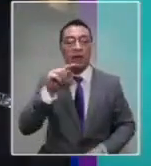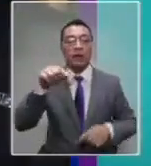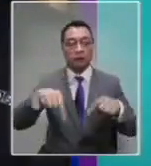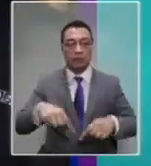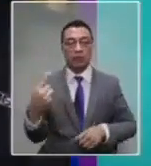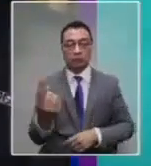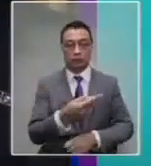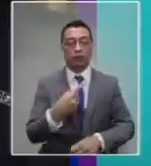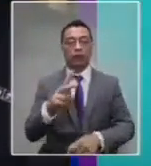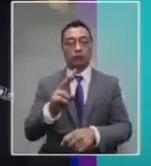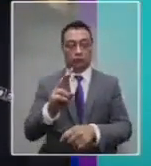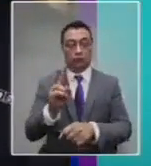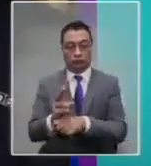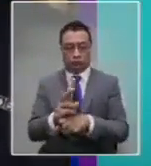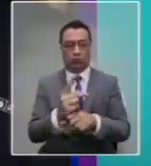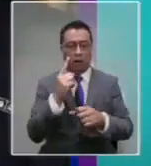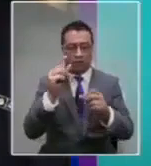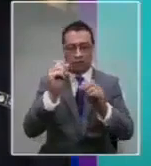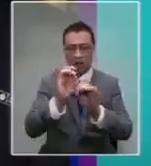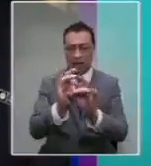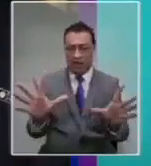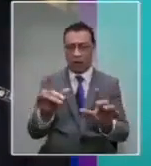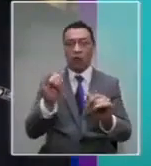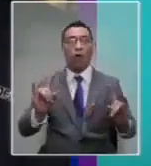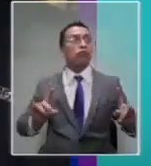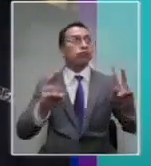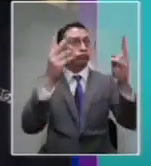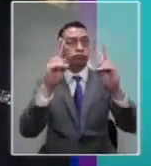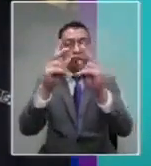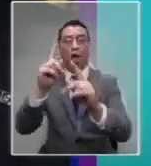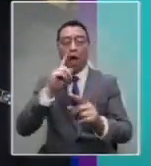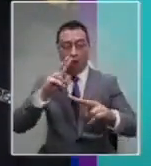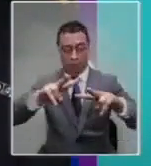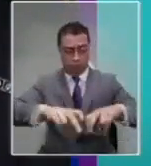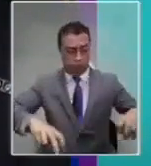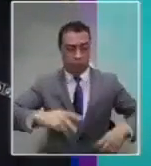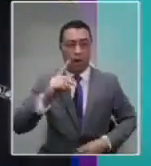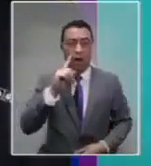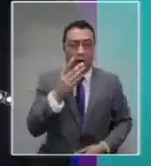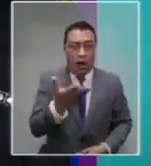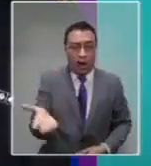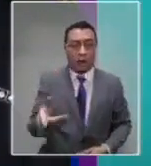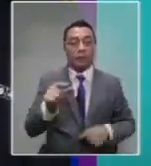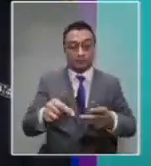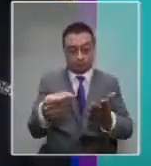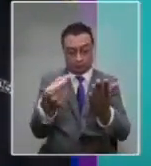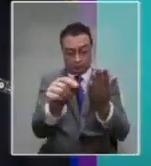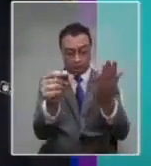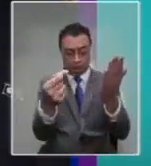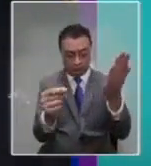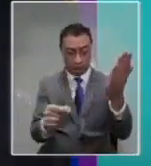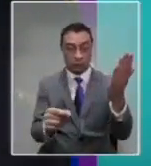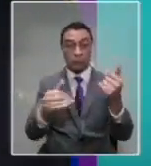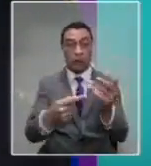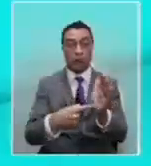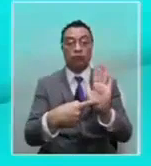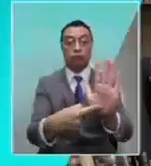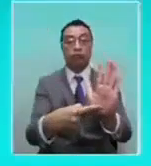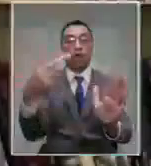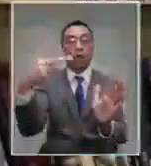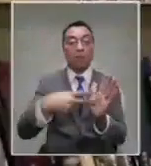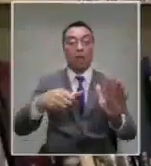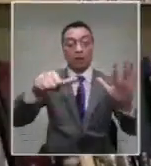tenemos, nuestros académicos están preparados, tenemos la infraestructura para investigar y por eso que los resultados que podemos mostrar el